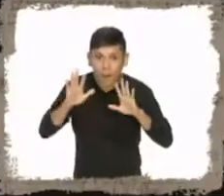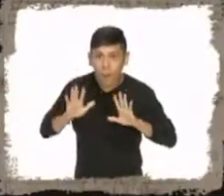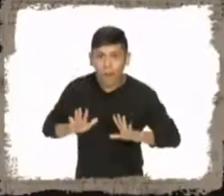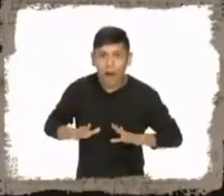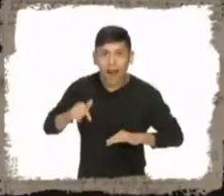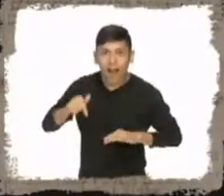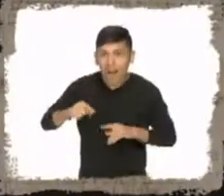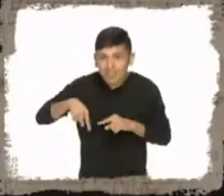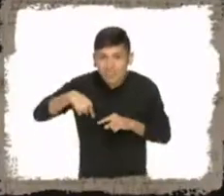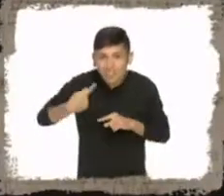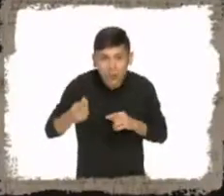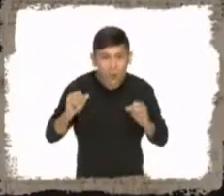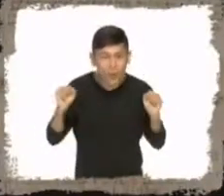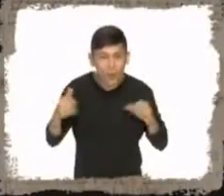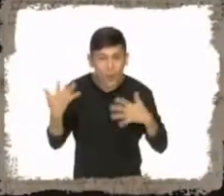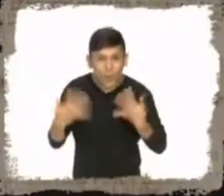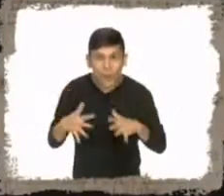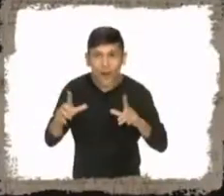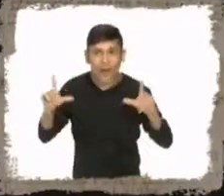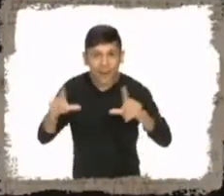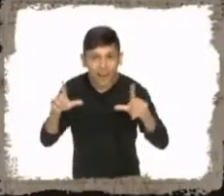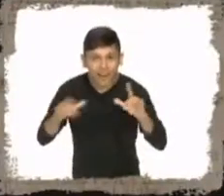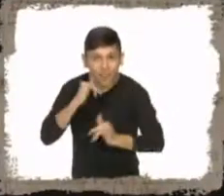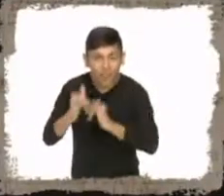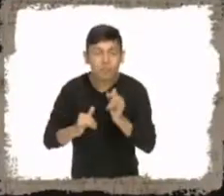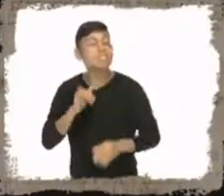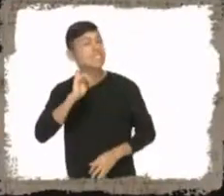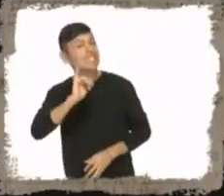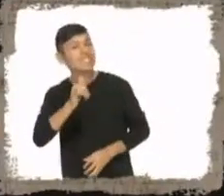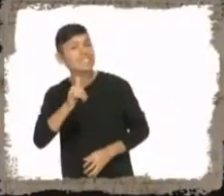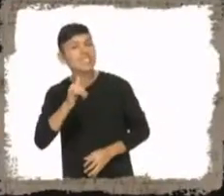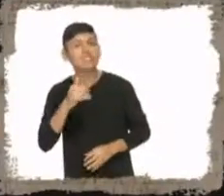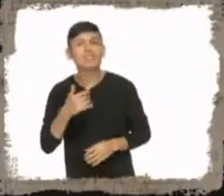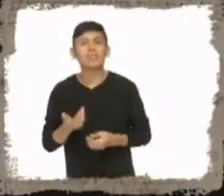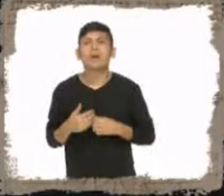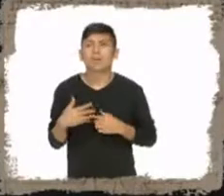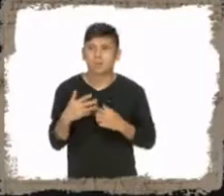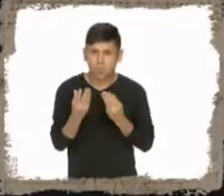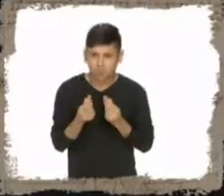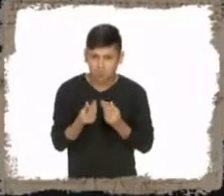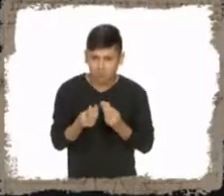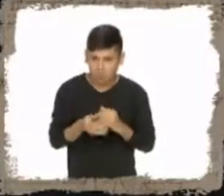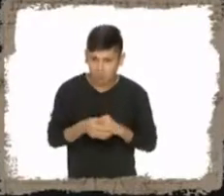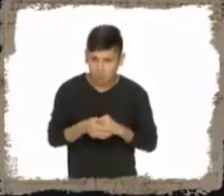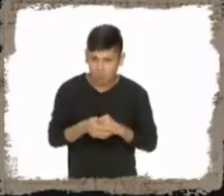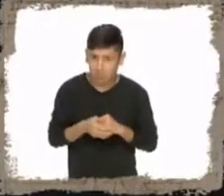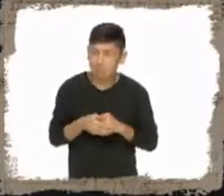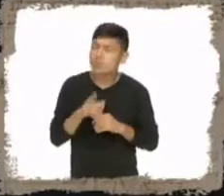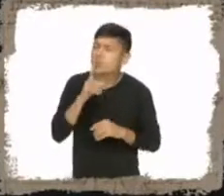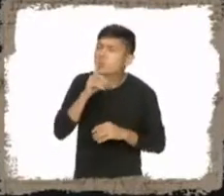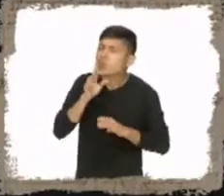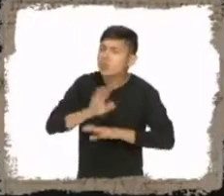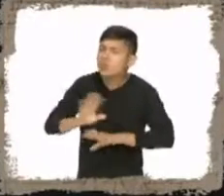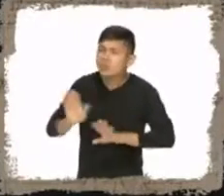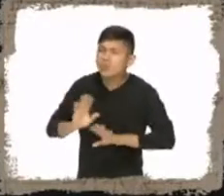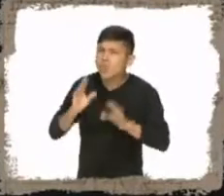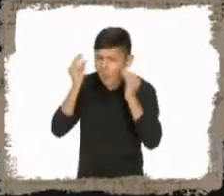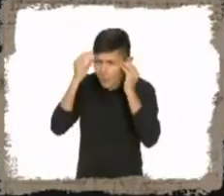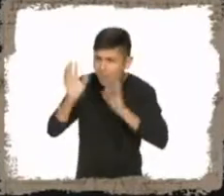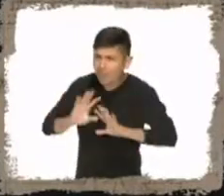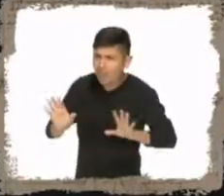¿Están preparadas para el siguiente y escalofriante informe? Sí. Bien. Yo tengo miedo. Bueno,